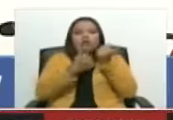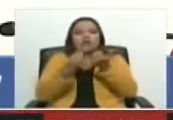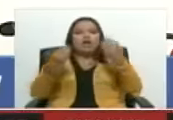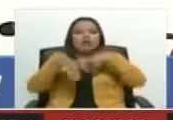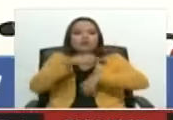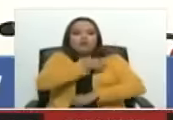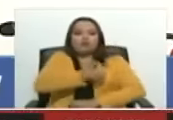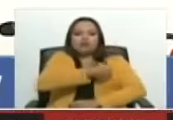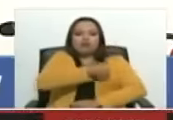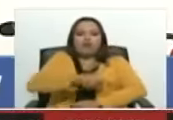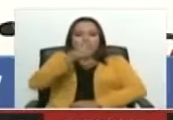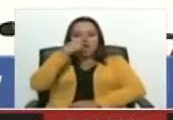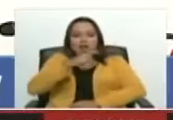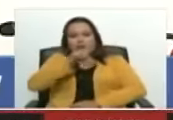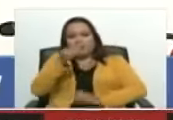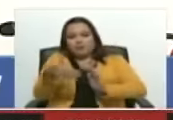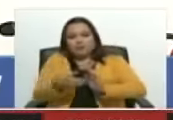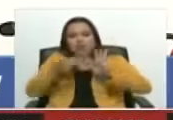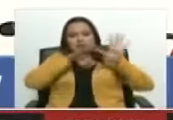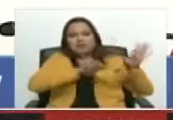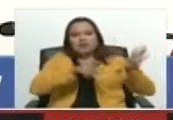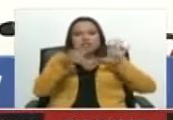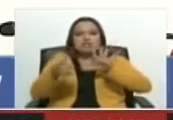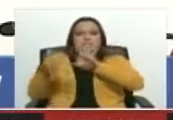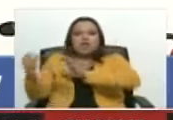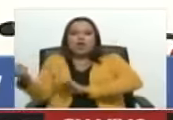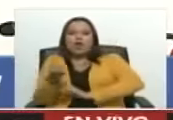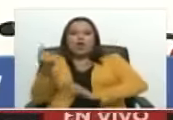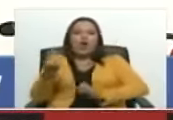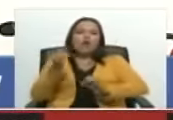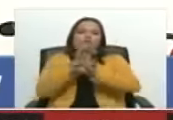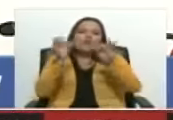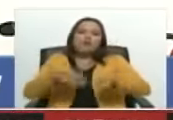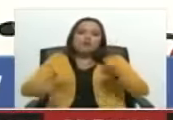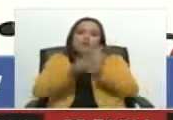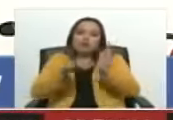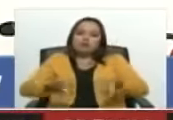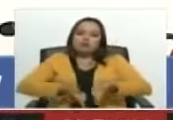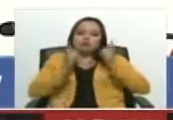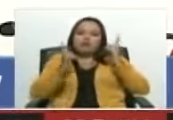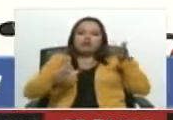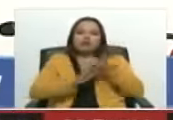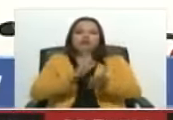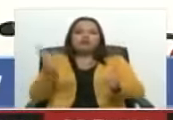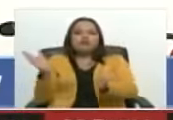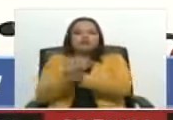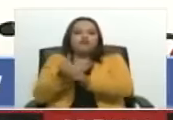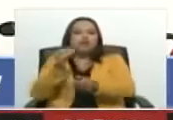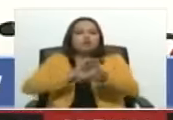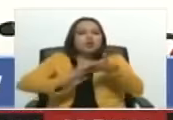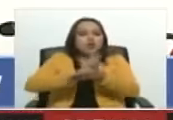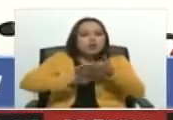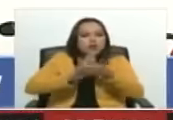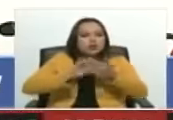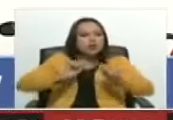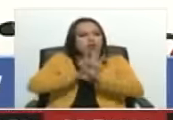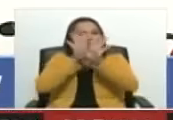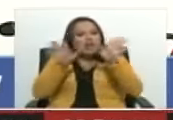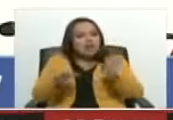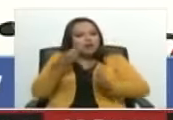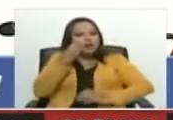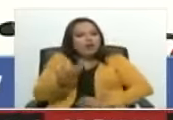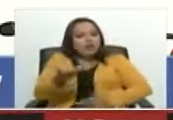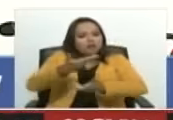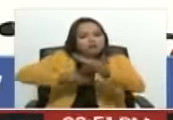de 1966 como el único instrumento jurídico válido para alcanzar una solución práctica y satisfactoria para Venezuela y